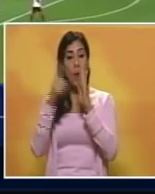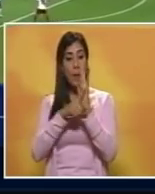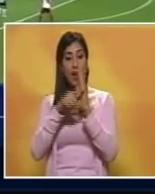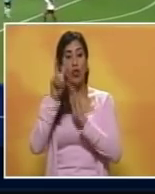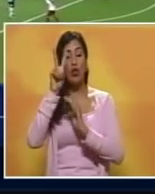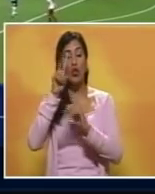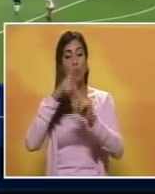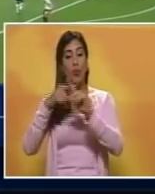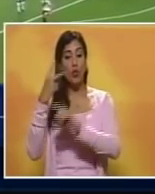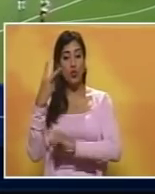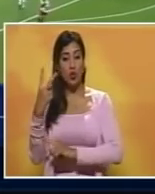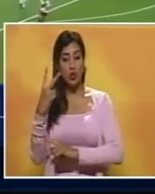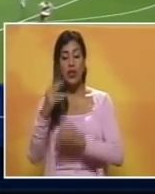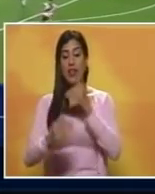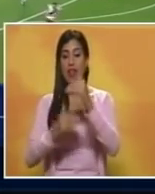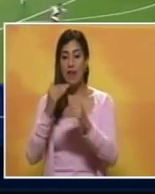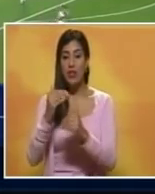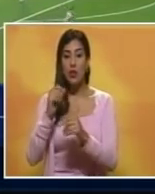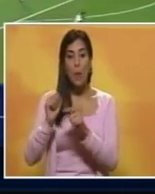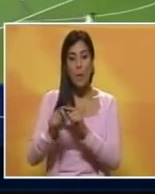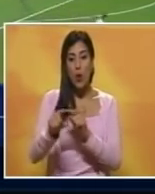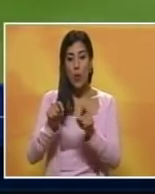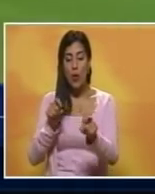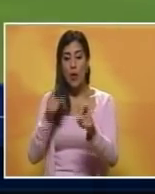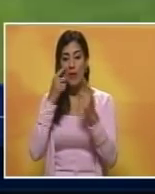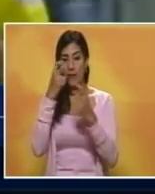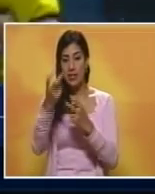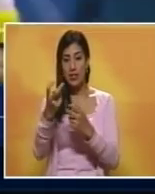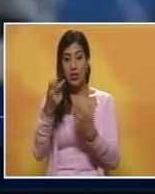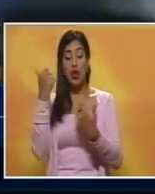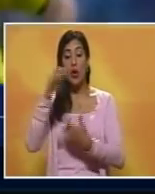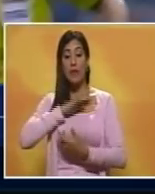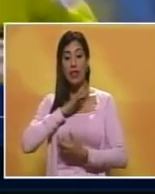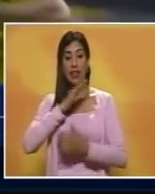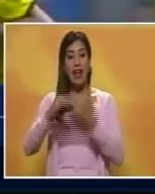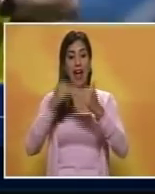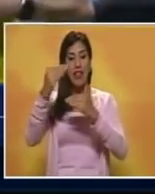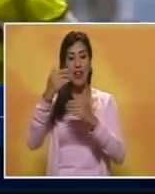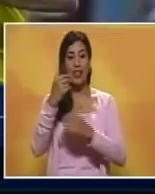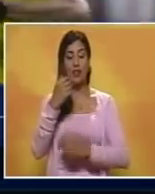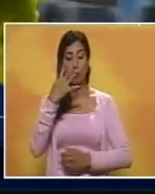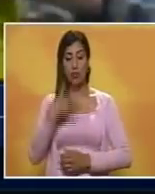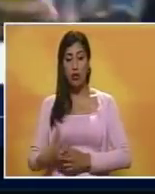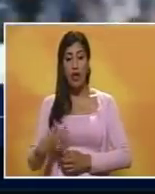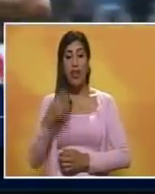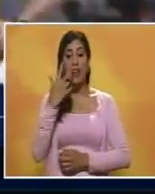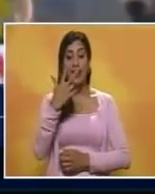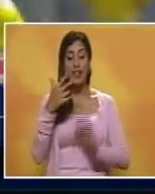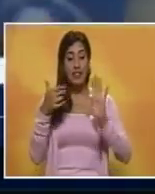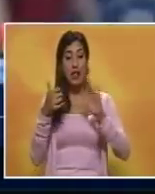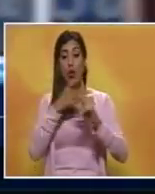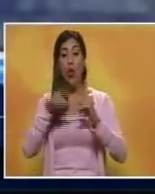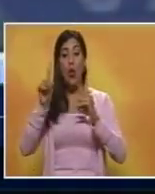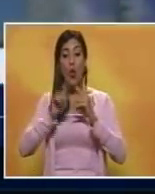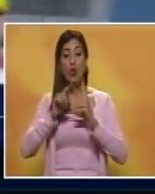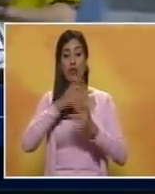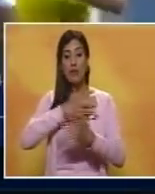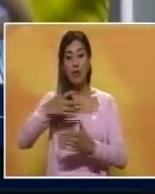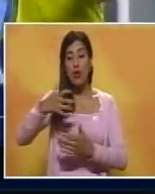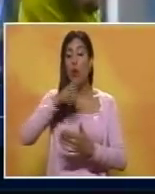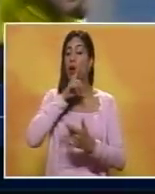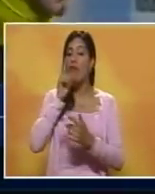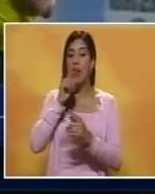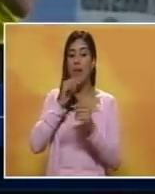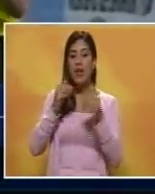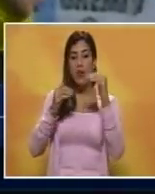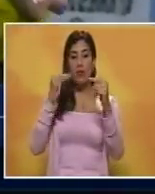de 2-2 y avanzar por goles de visitante. Leo Gómez adelantó al tricolor gaúcho al minuto 36, mientras que los millonarios igualaron la